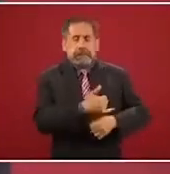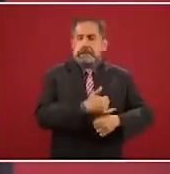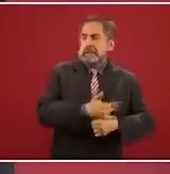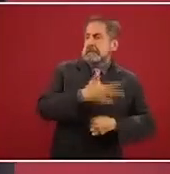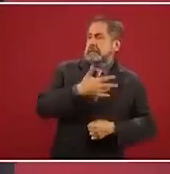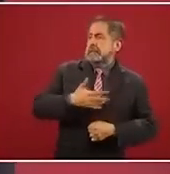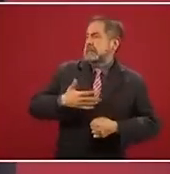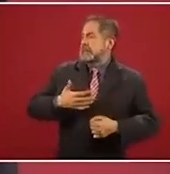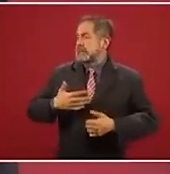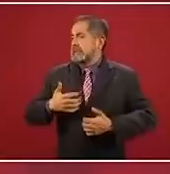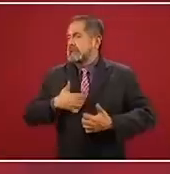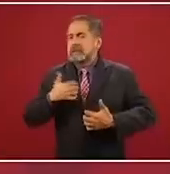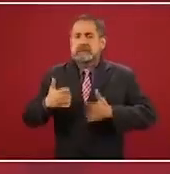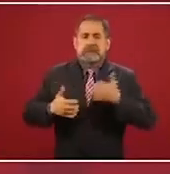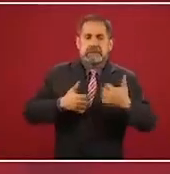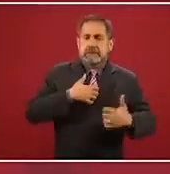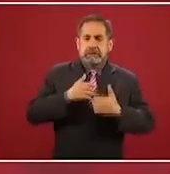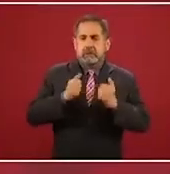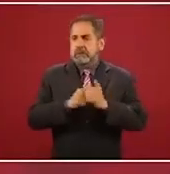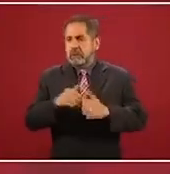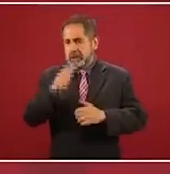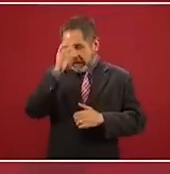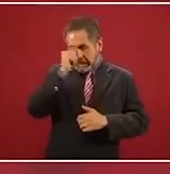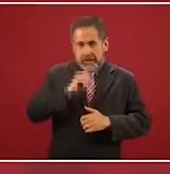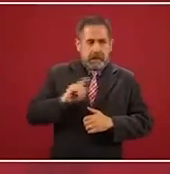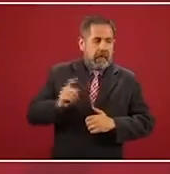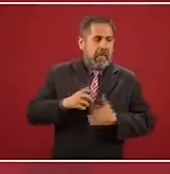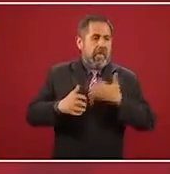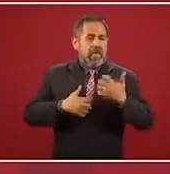inconformidad, que haya